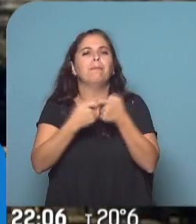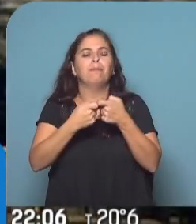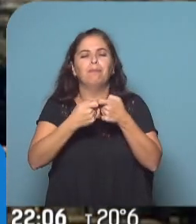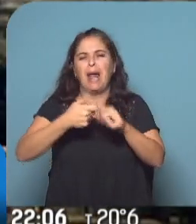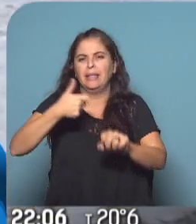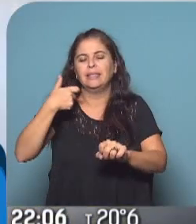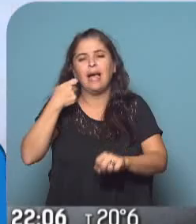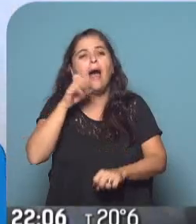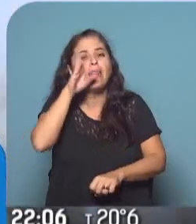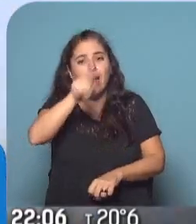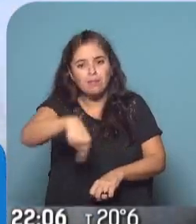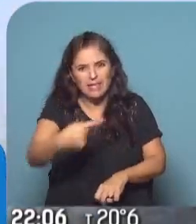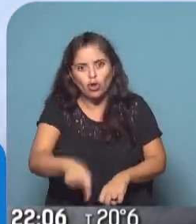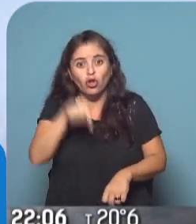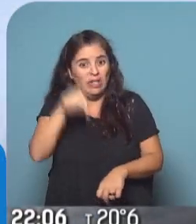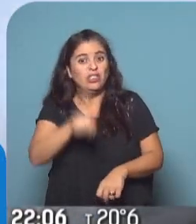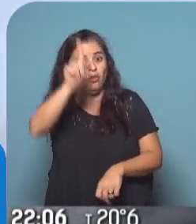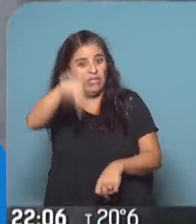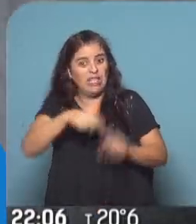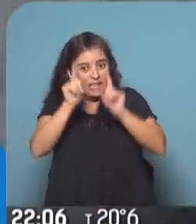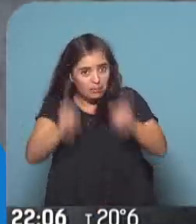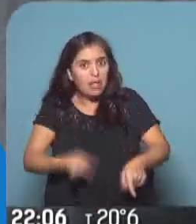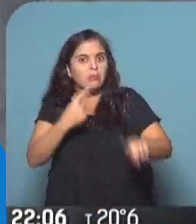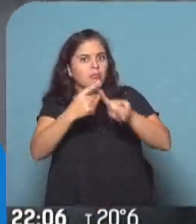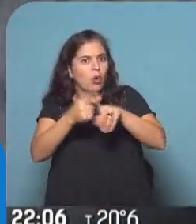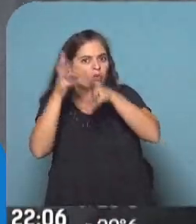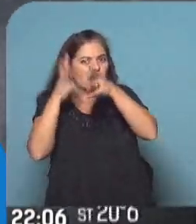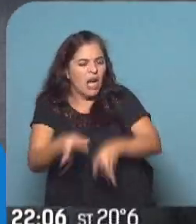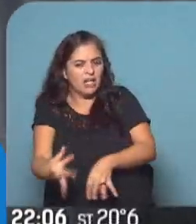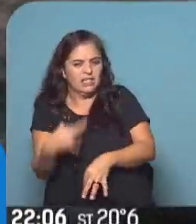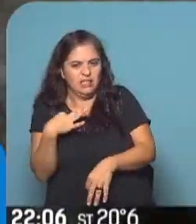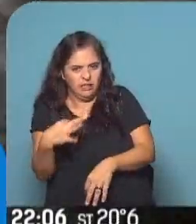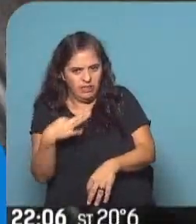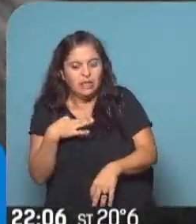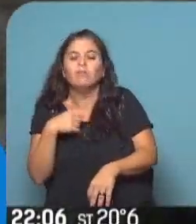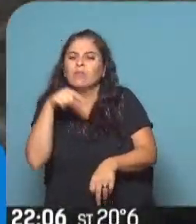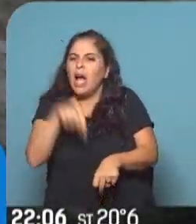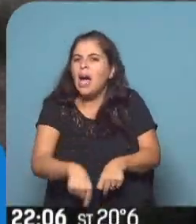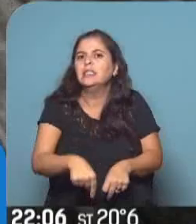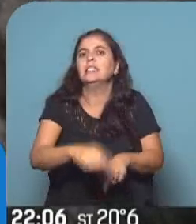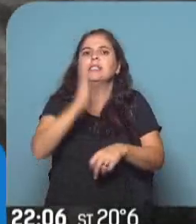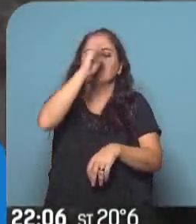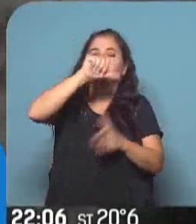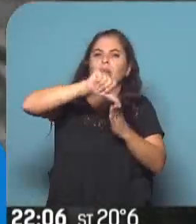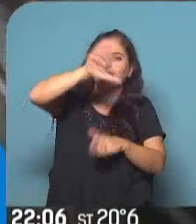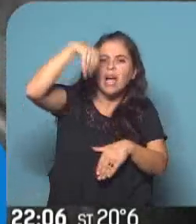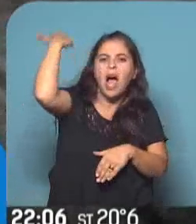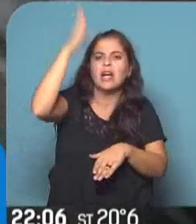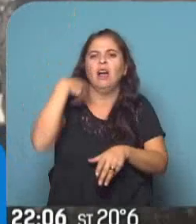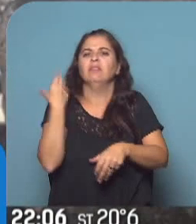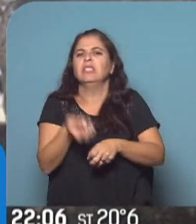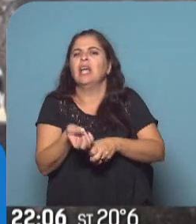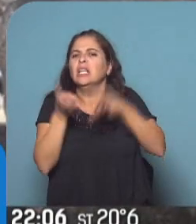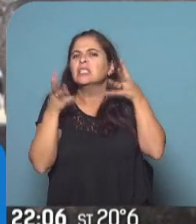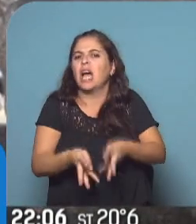es una derivación de la guerra civil en Yemen, donde los saudíes combaten a este grupo que controla importantes zonas del oeste del país, incluyendo